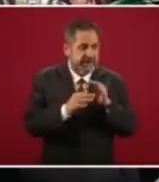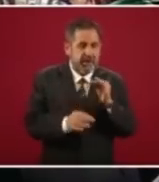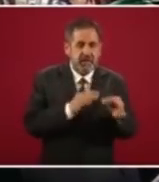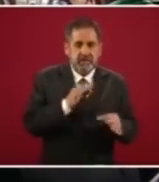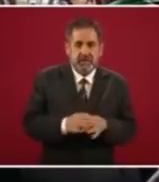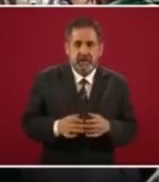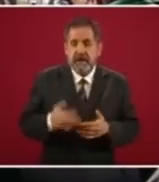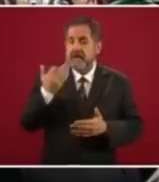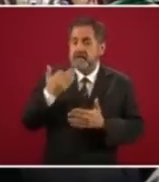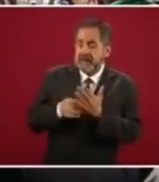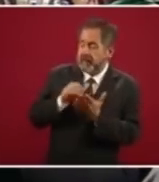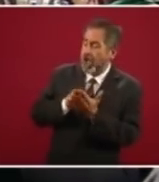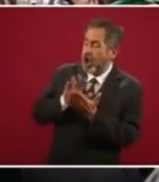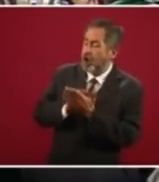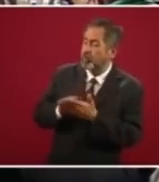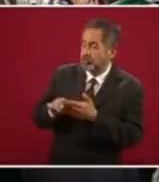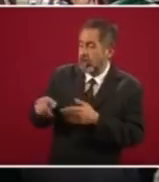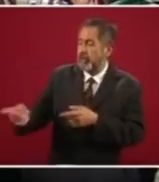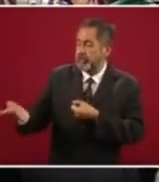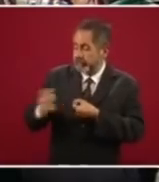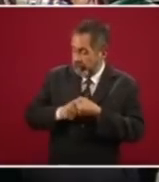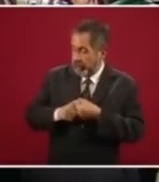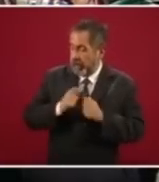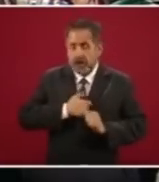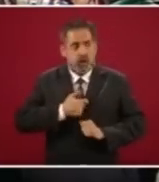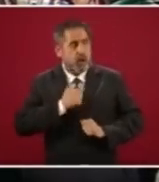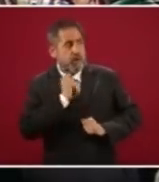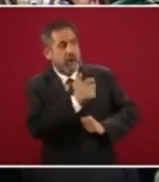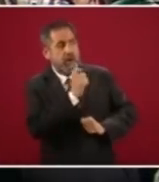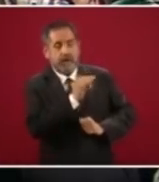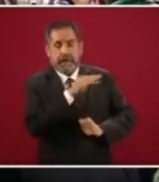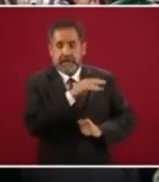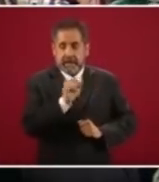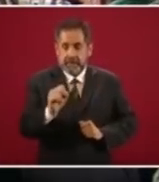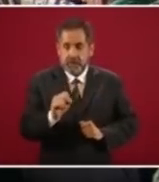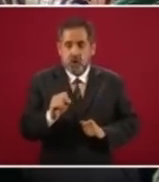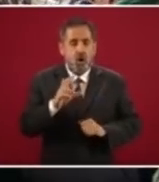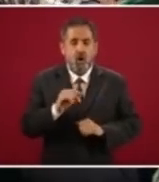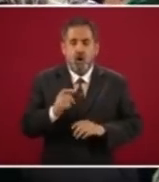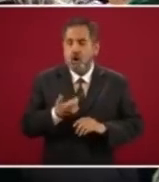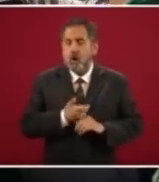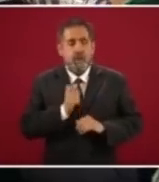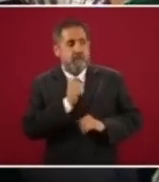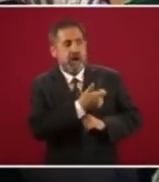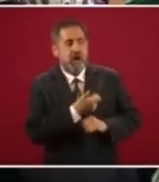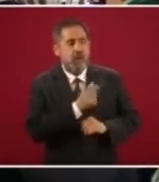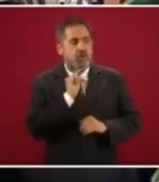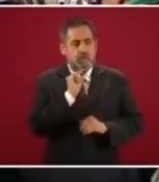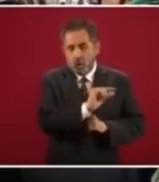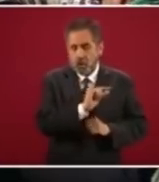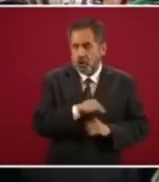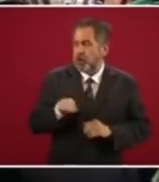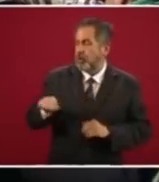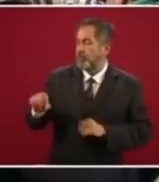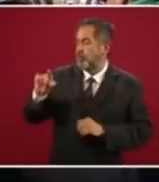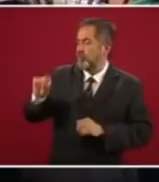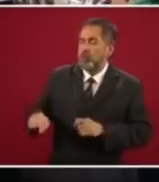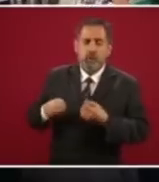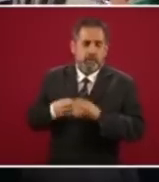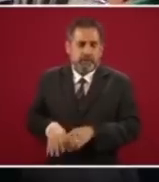los registran en el Seguro Social o que los registran por debajo de lo que realmente